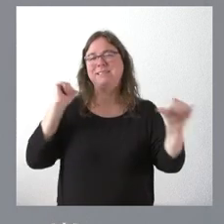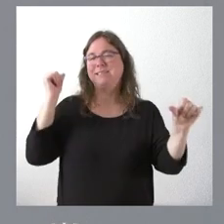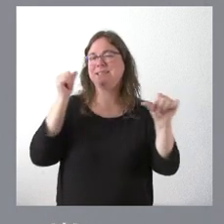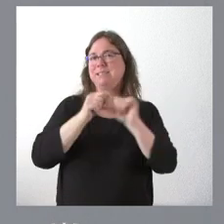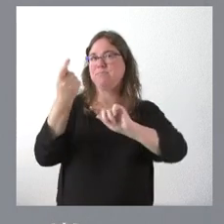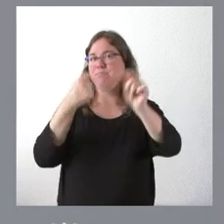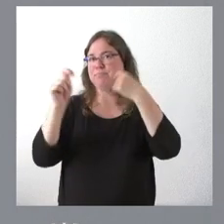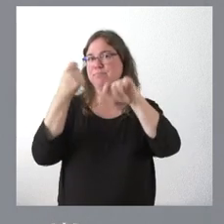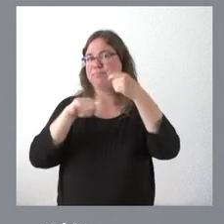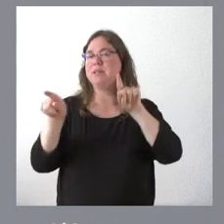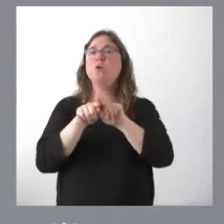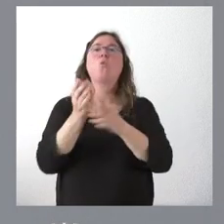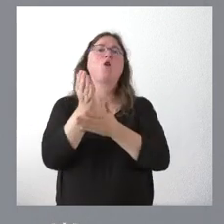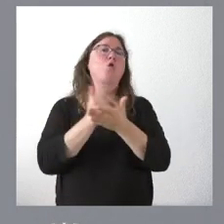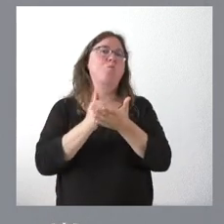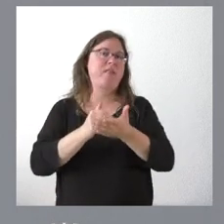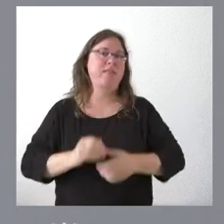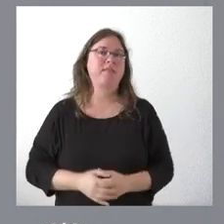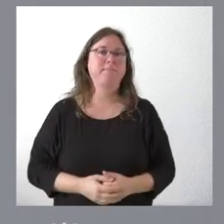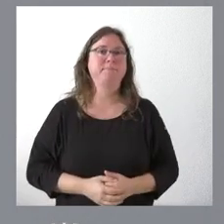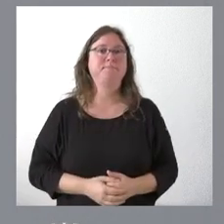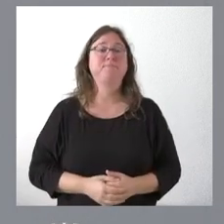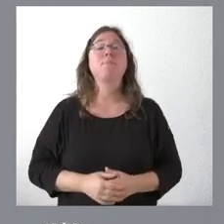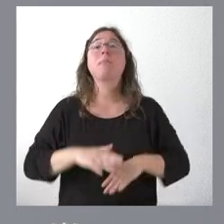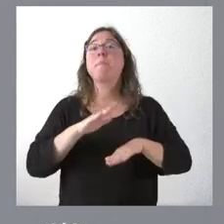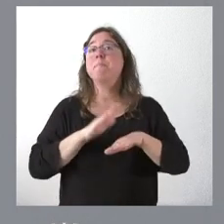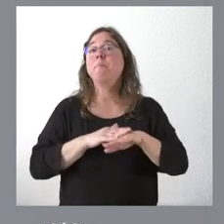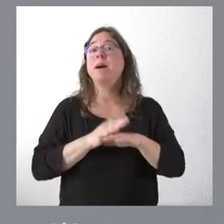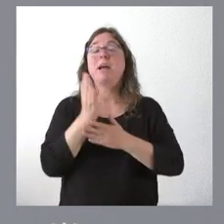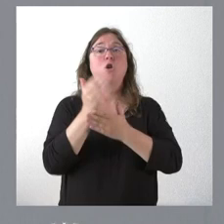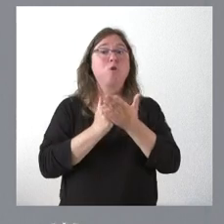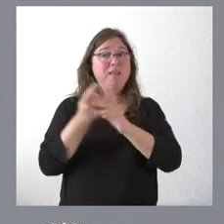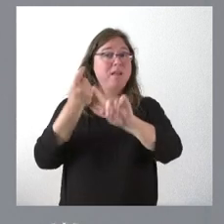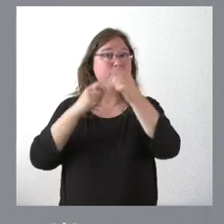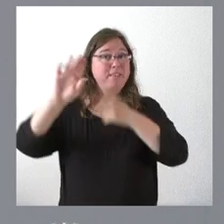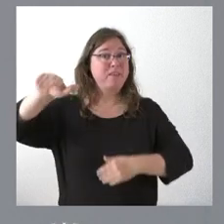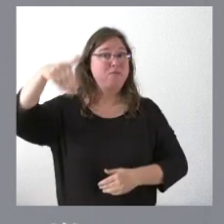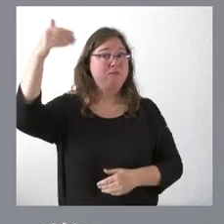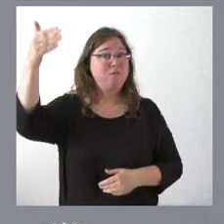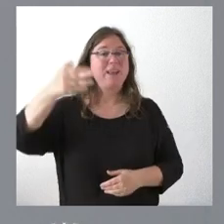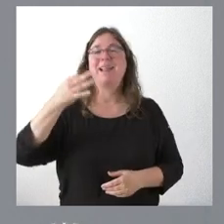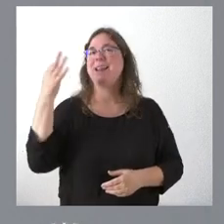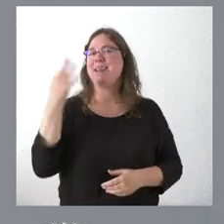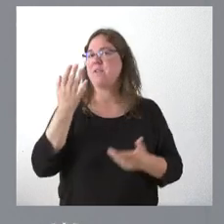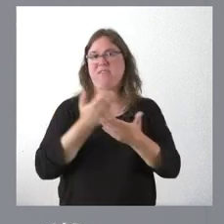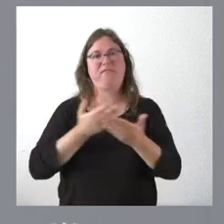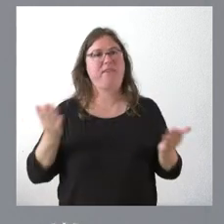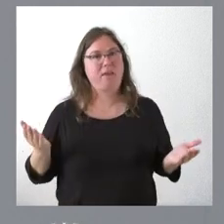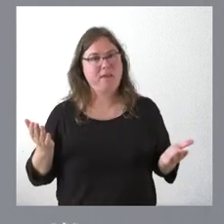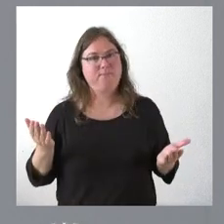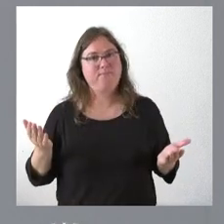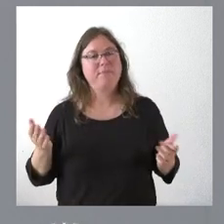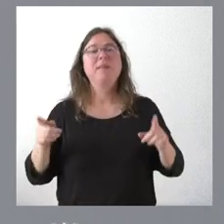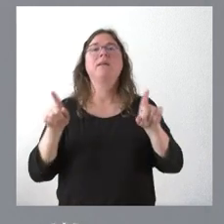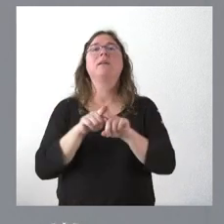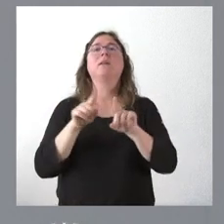como comunidad autónoma y para que una comunidad exporte tiene que ser una comunidad fiable, una comunidad que